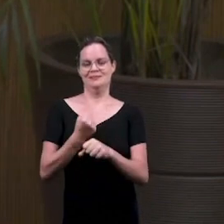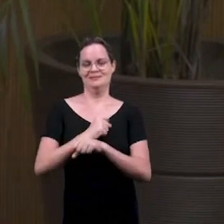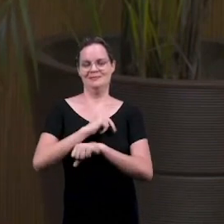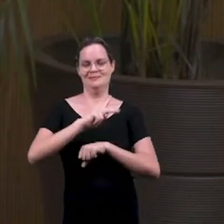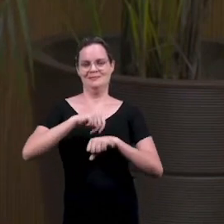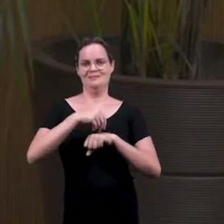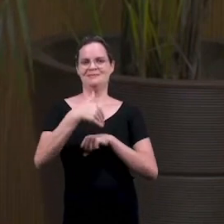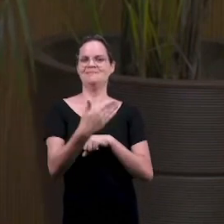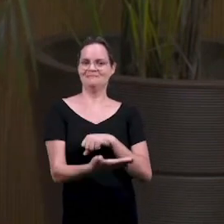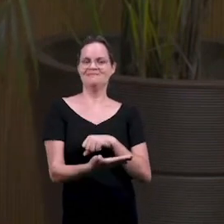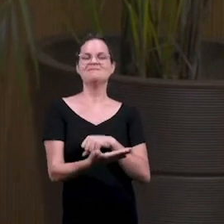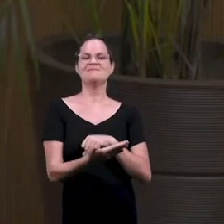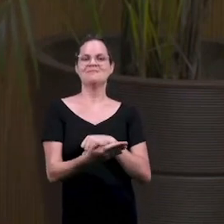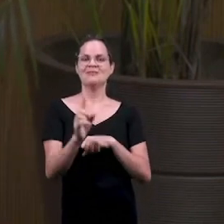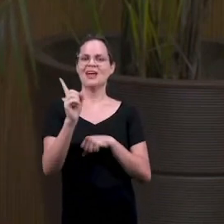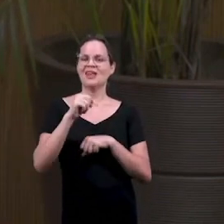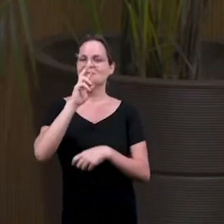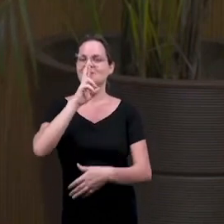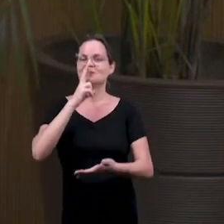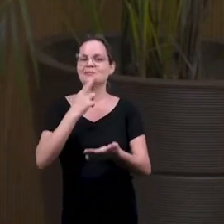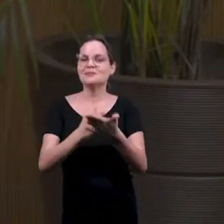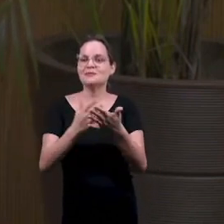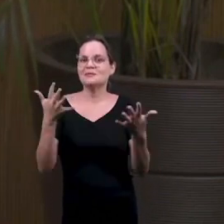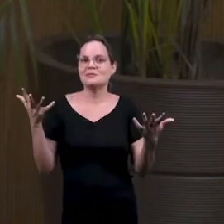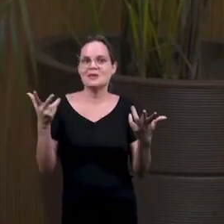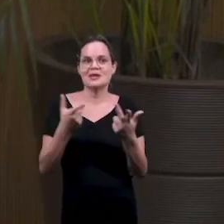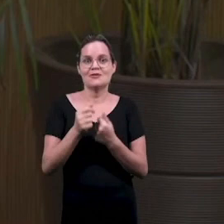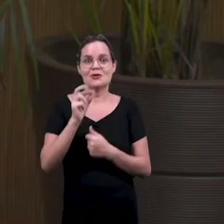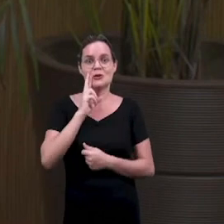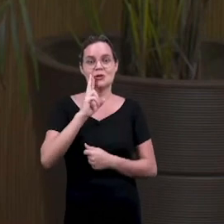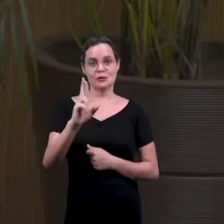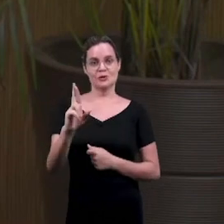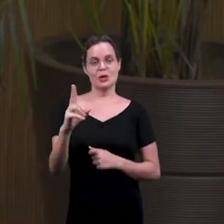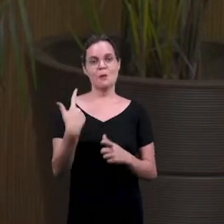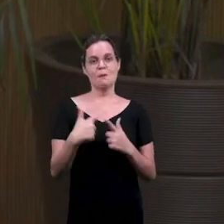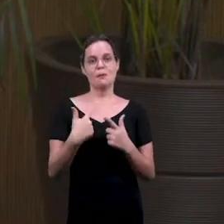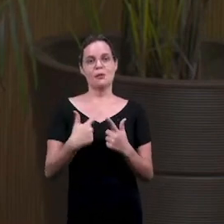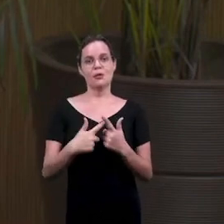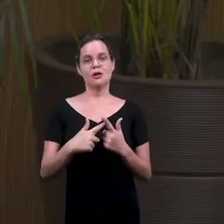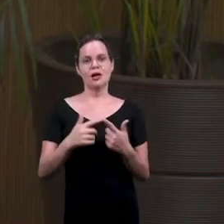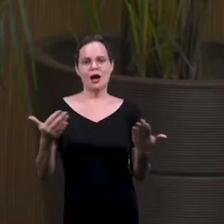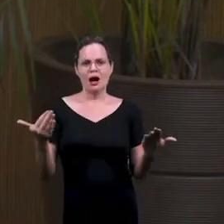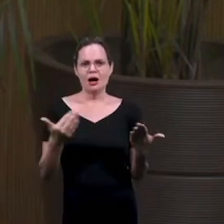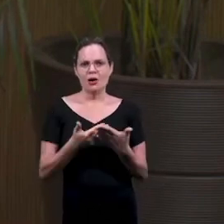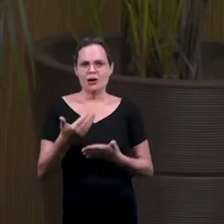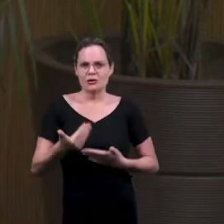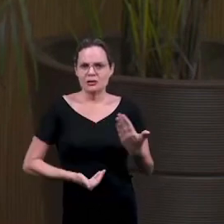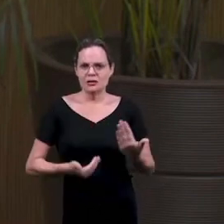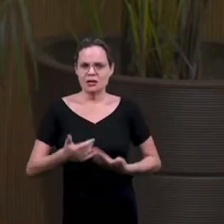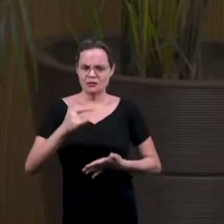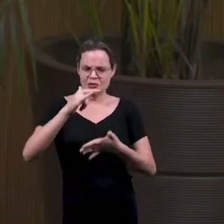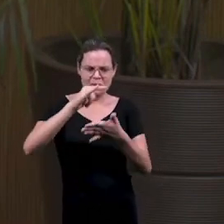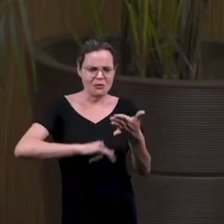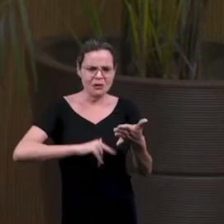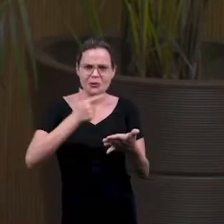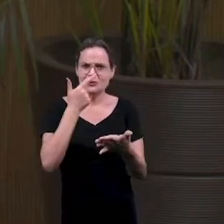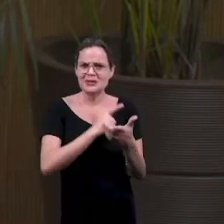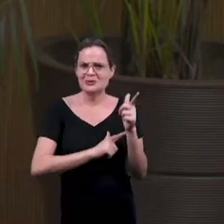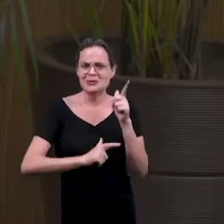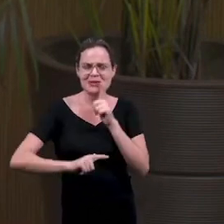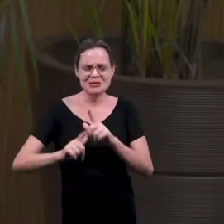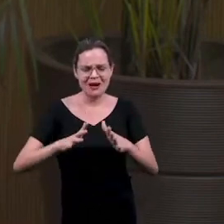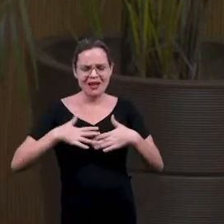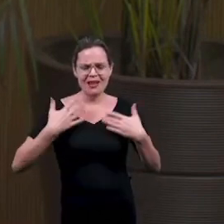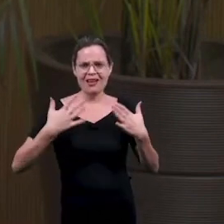nosotros estábamos orando por la obra en el exterior. Entonces fue una respuesta, una ordenanza del Señor. Nuestros hermanos